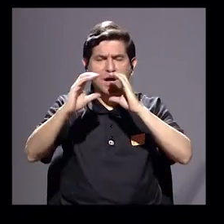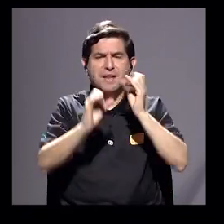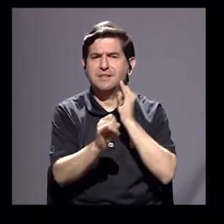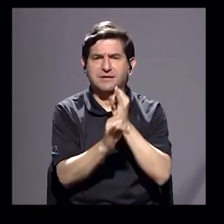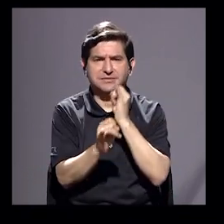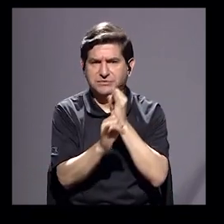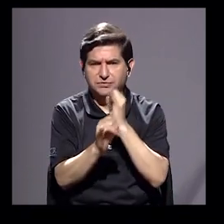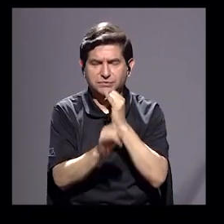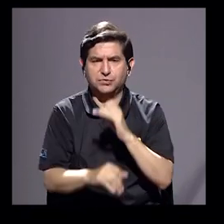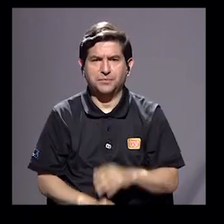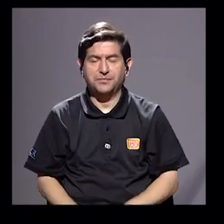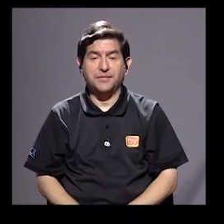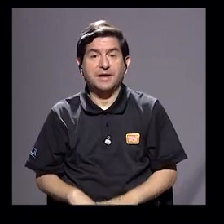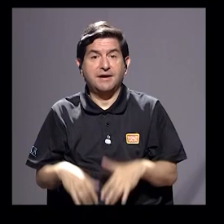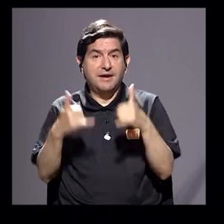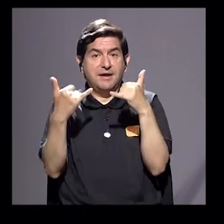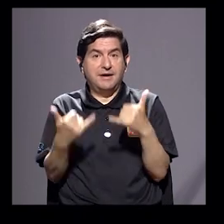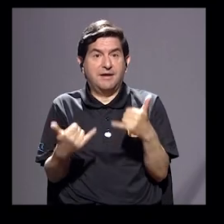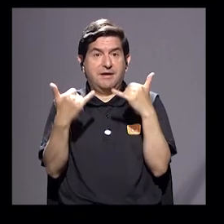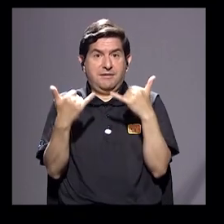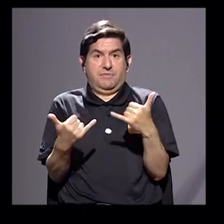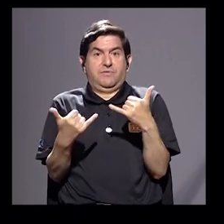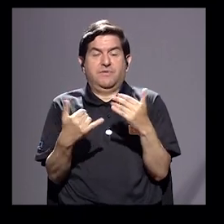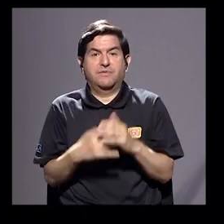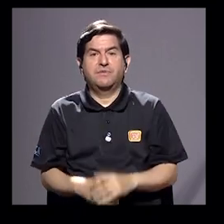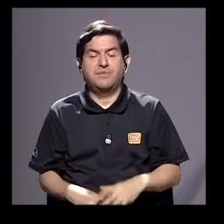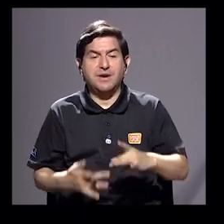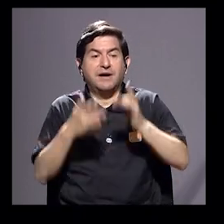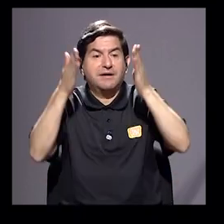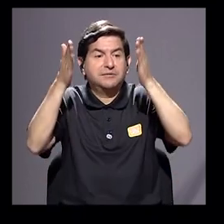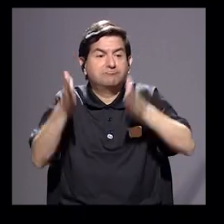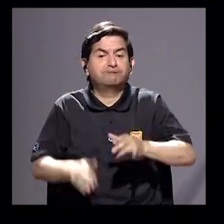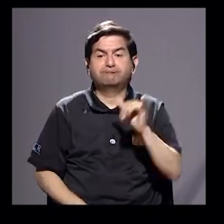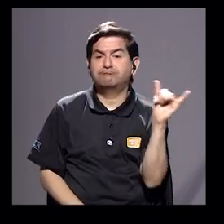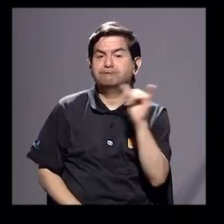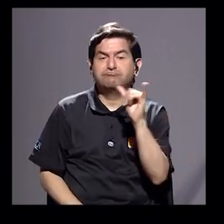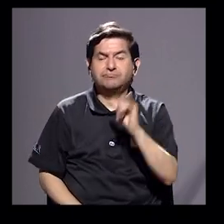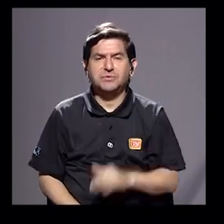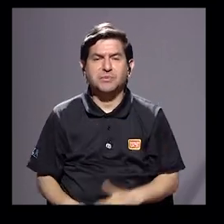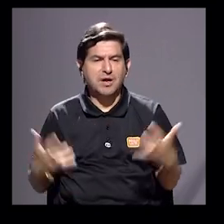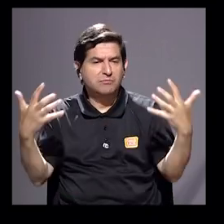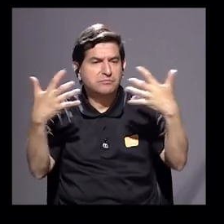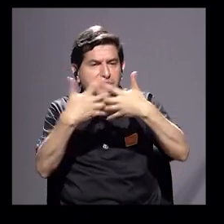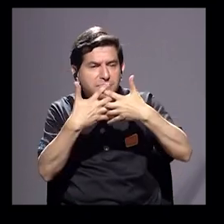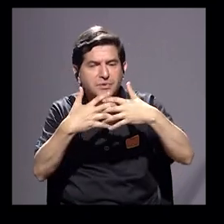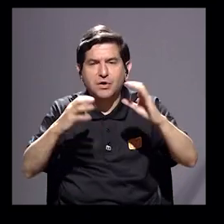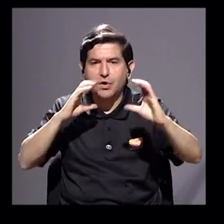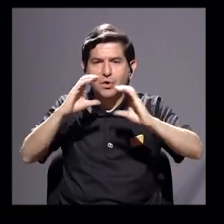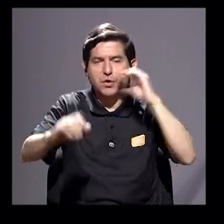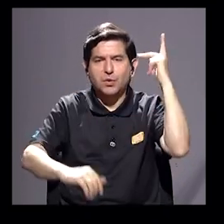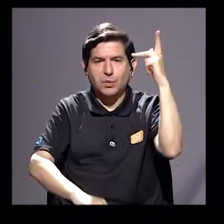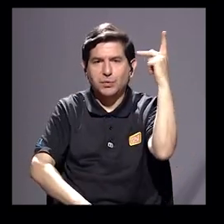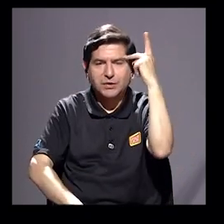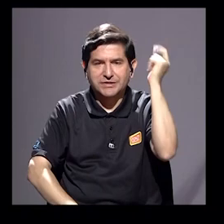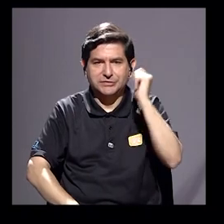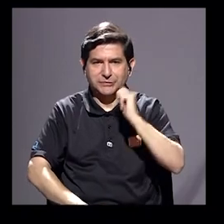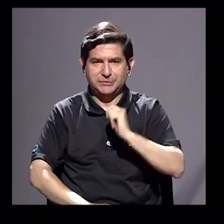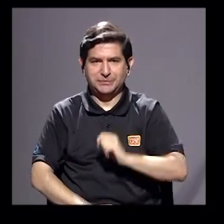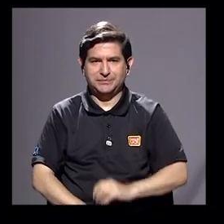institucional ahora los especialistas también la conjugan con la comunicación política